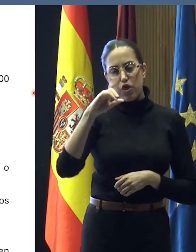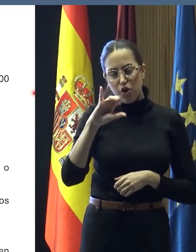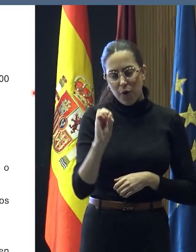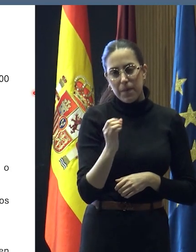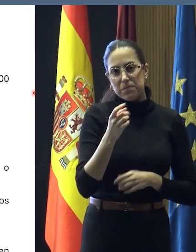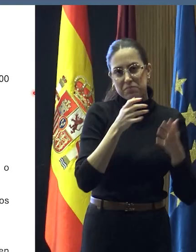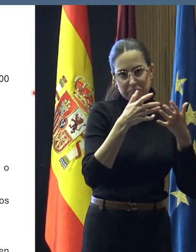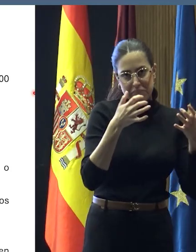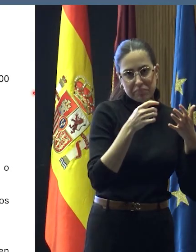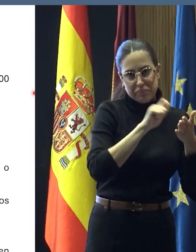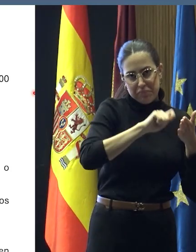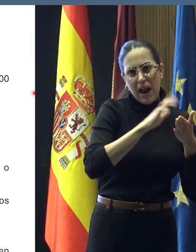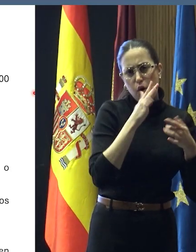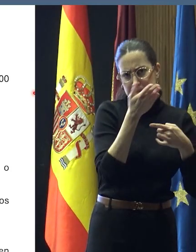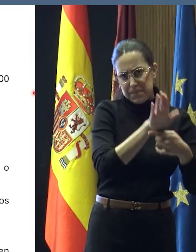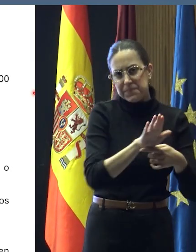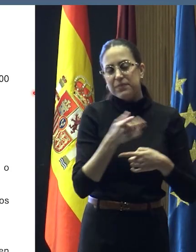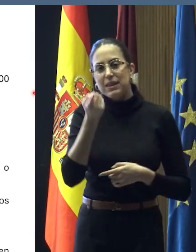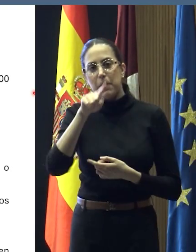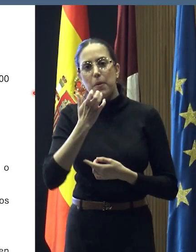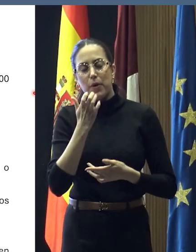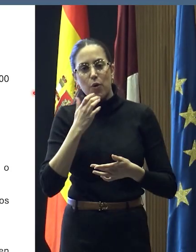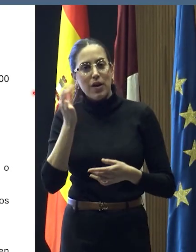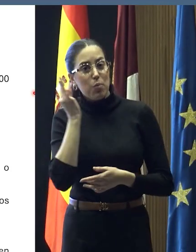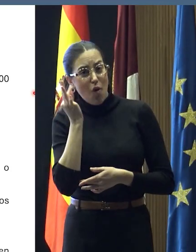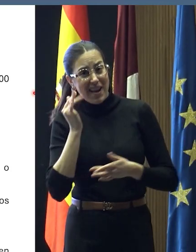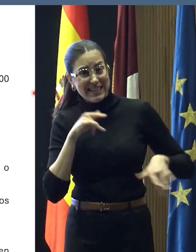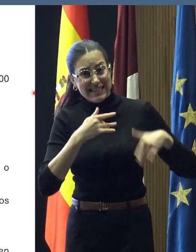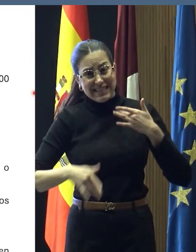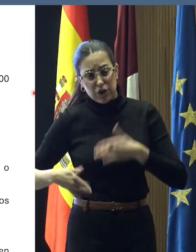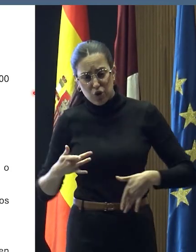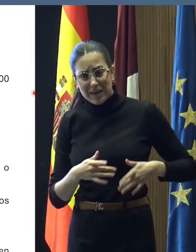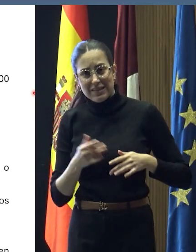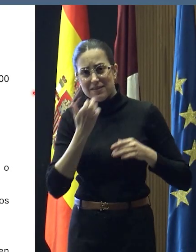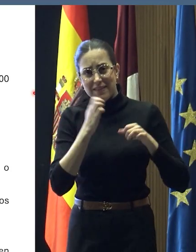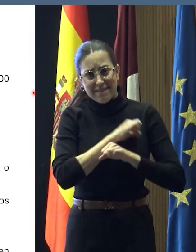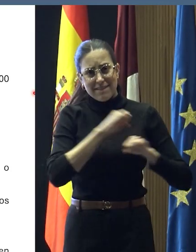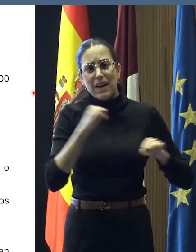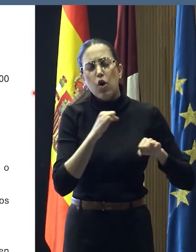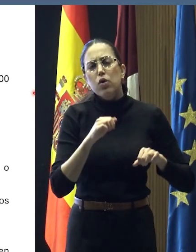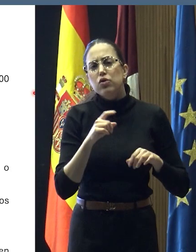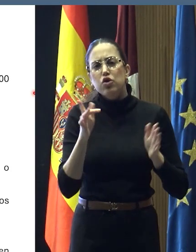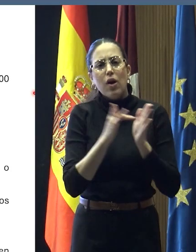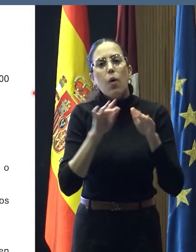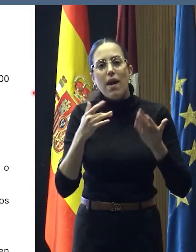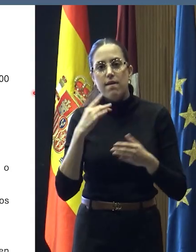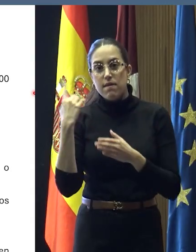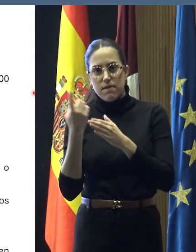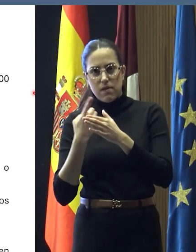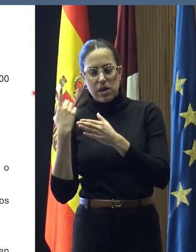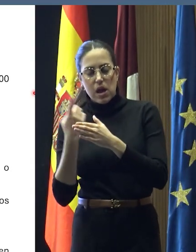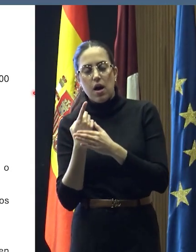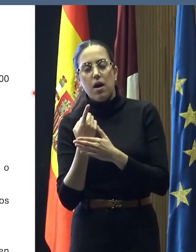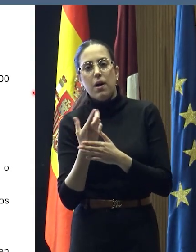También que los síntomas principales de las mujeres que habían padecido infartos eran fatiga, dificultad